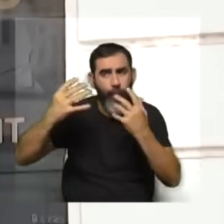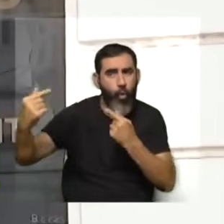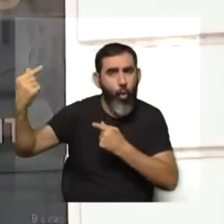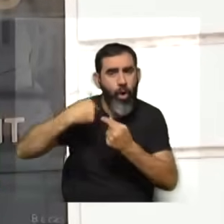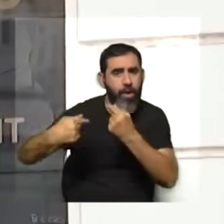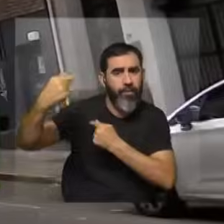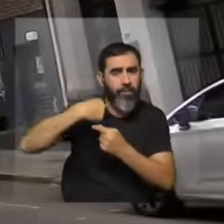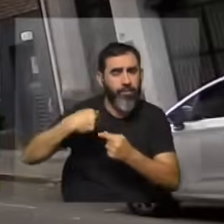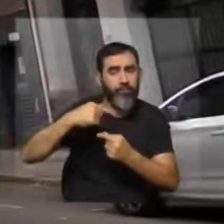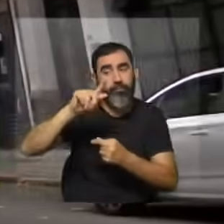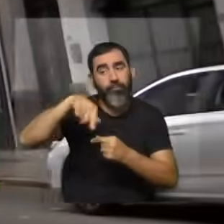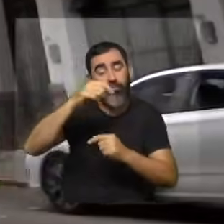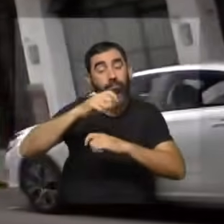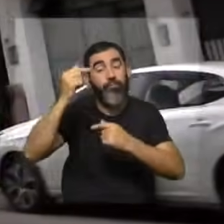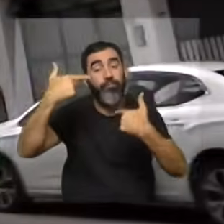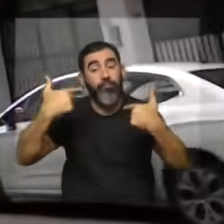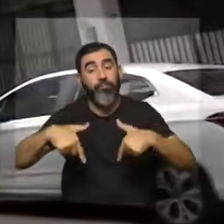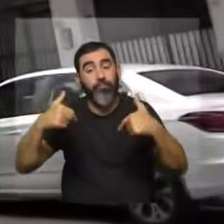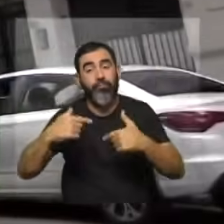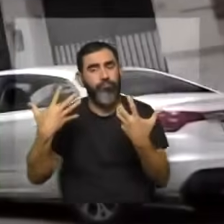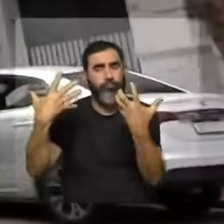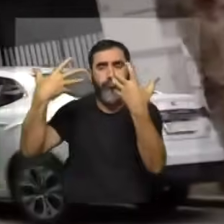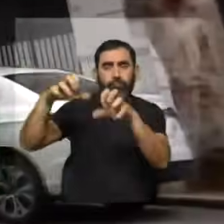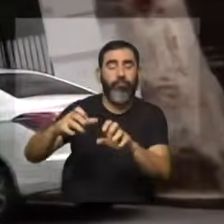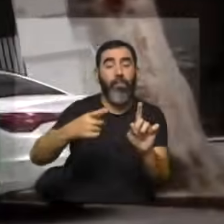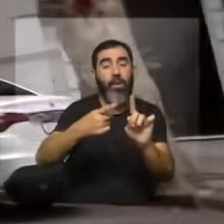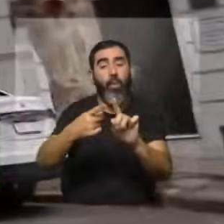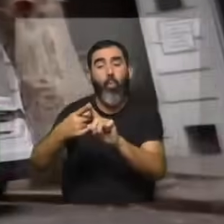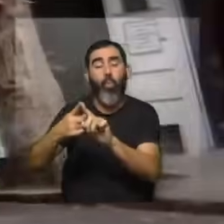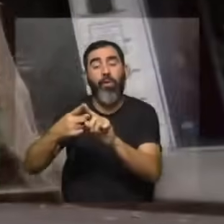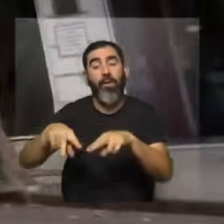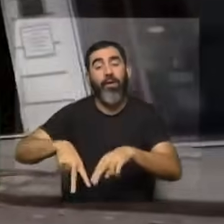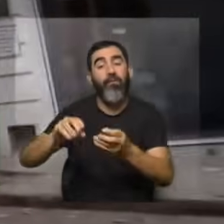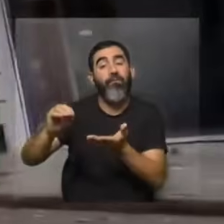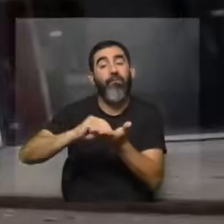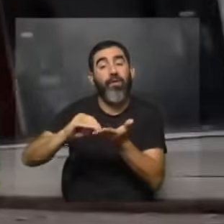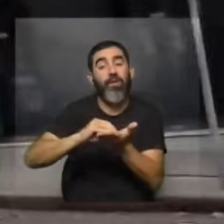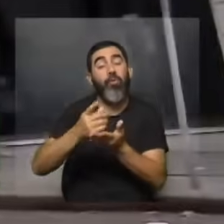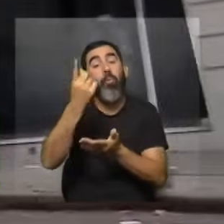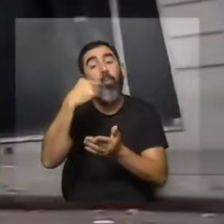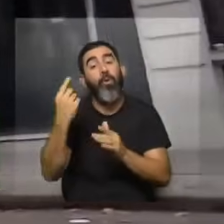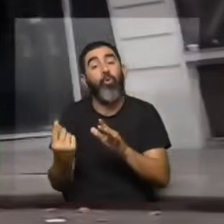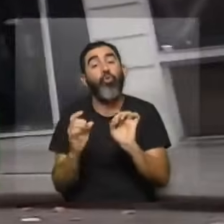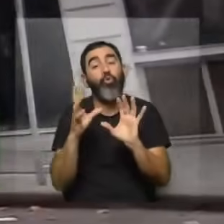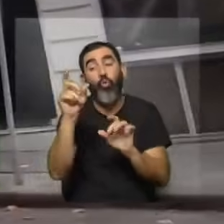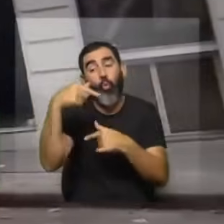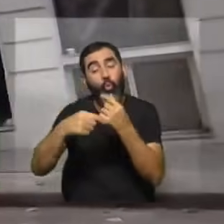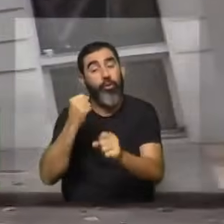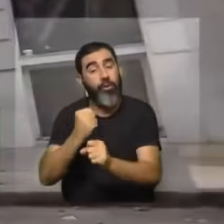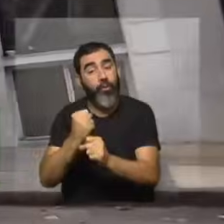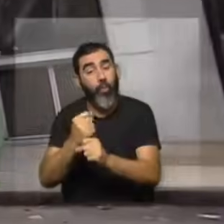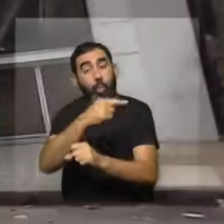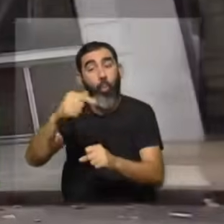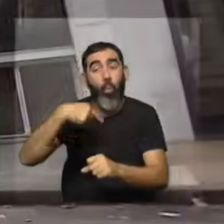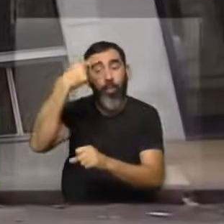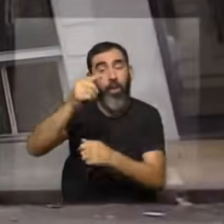acoso. El resto de los ministros, sin embargo, se opuso y acordó el inicio de una investigación, pero con el jerarca en su cargo. Una semana después,